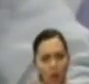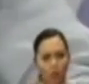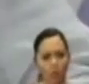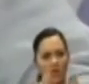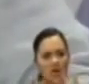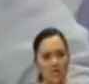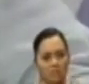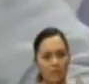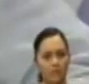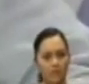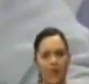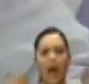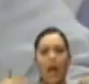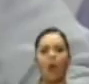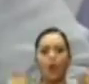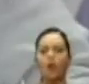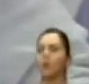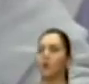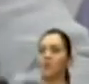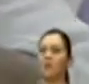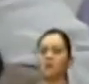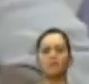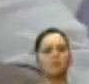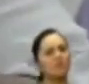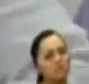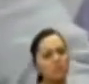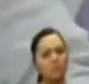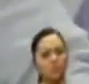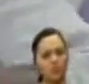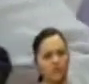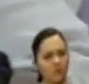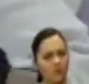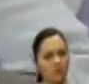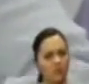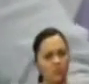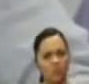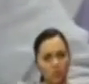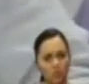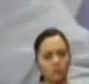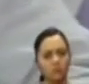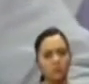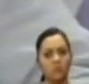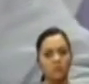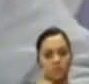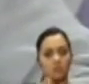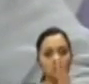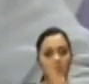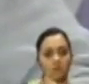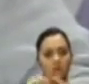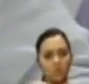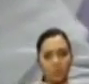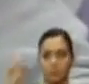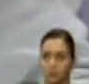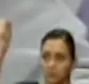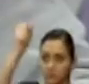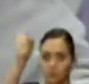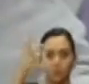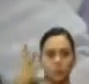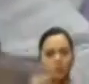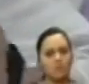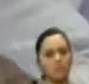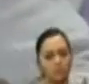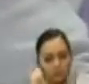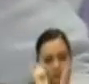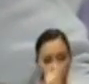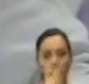etc. Son las cosas que ya debemos revisar. Qué pena que no me estén aquí presentes las autoridades de educación, pero anótame eso, César,